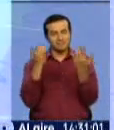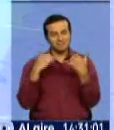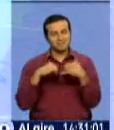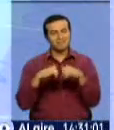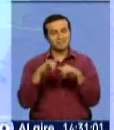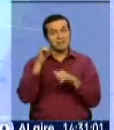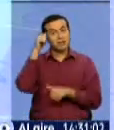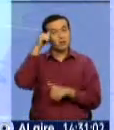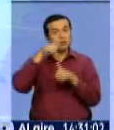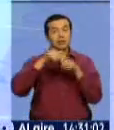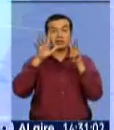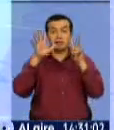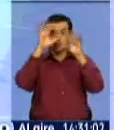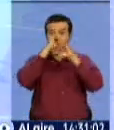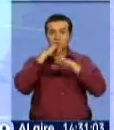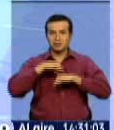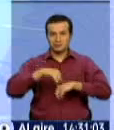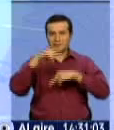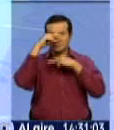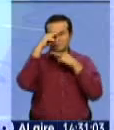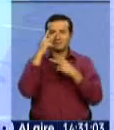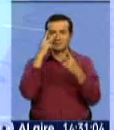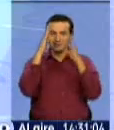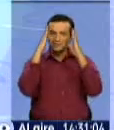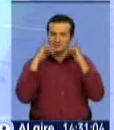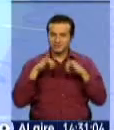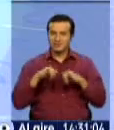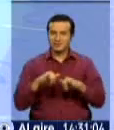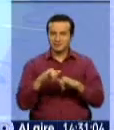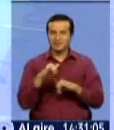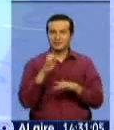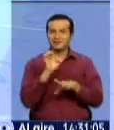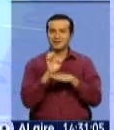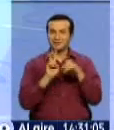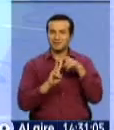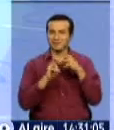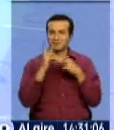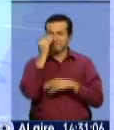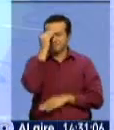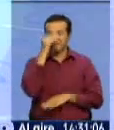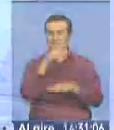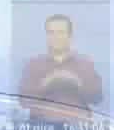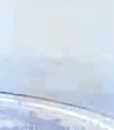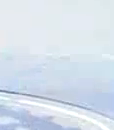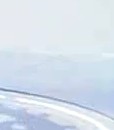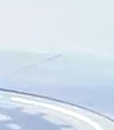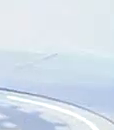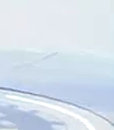acompañarnos. Recuerden, 7 de la noche, más noticias. Quédese con nosotros en Ecuador TV. Buenas tardes.